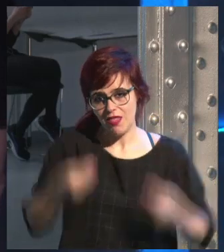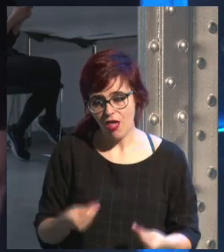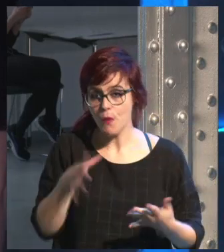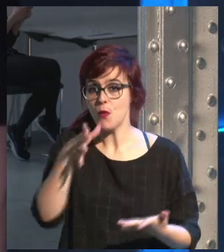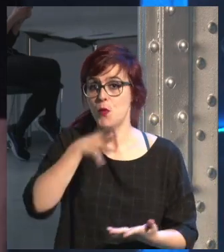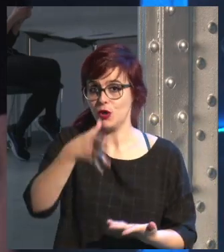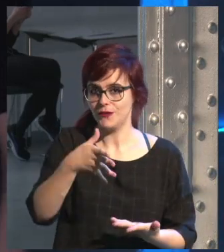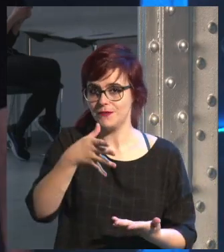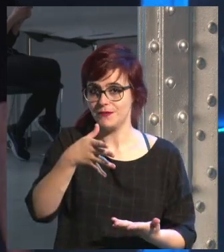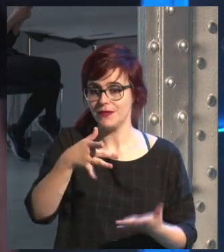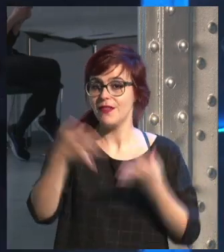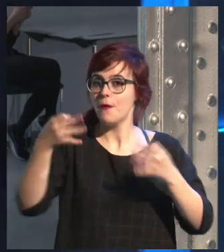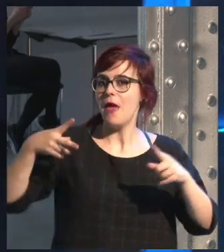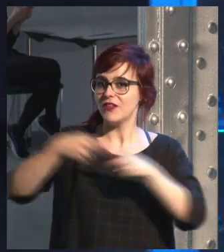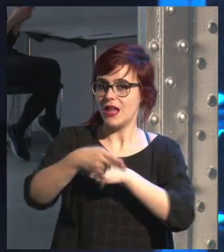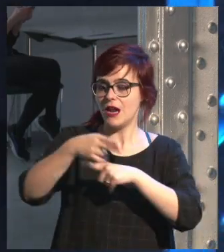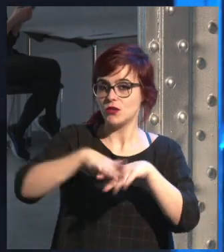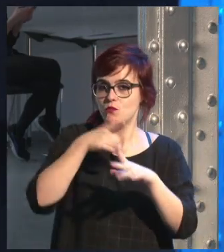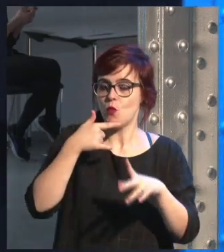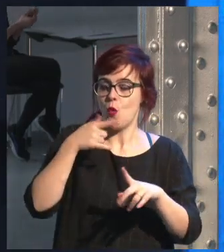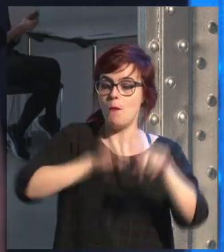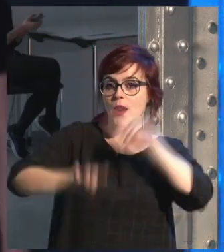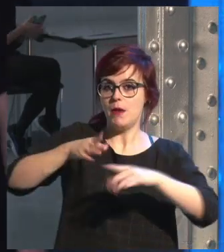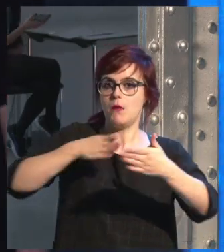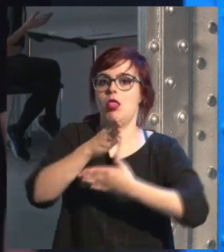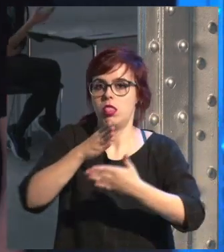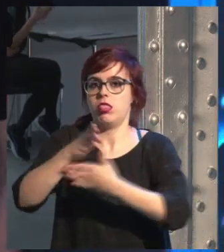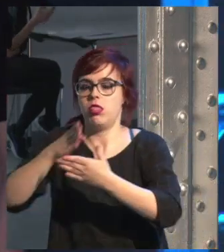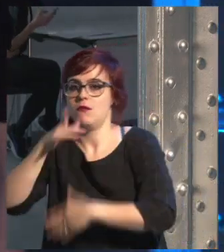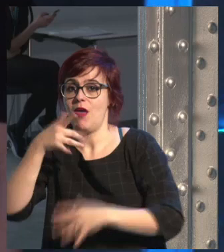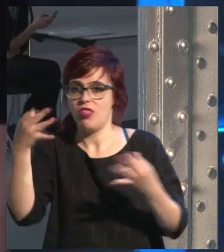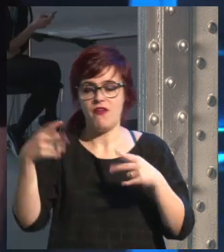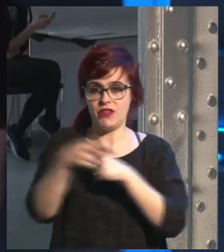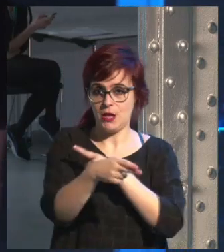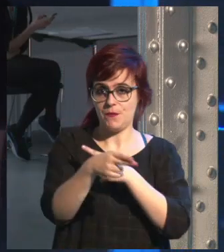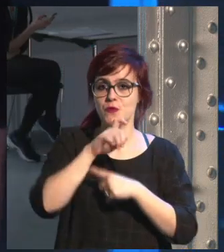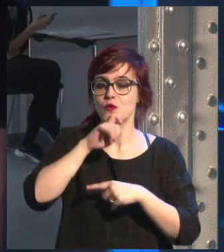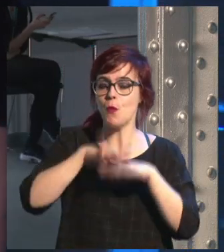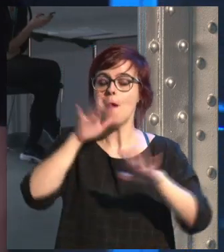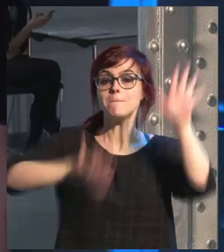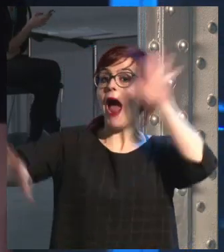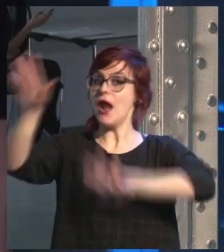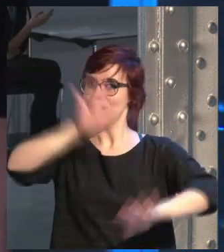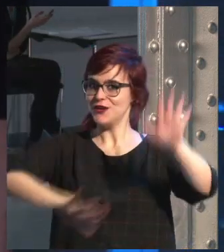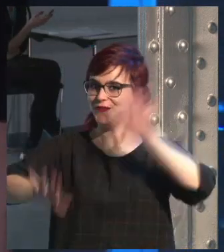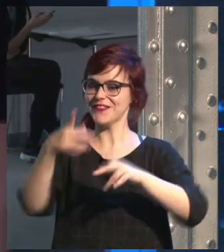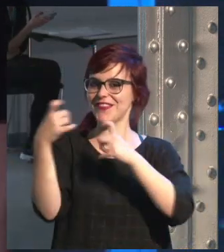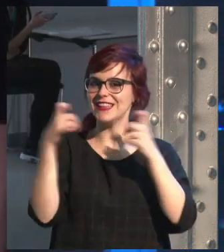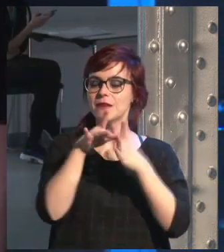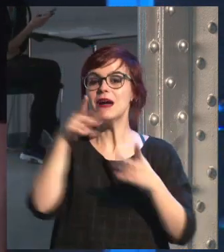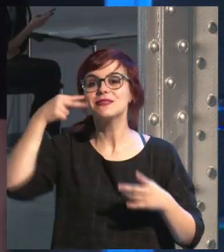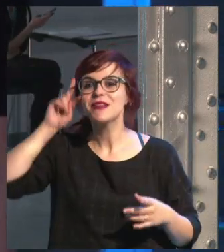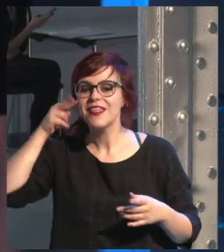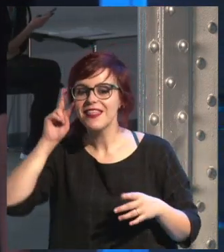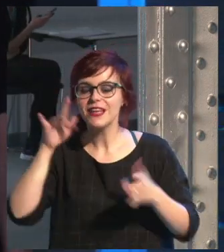¿Y por qué? Porque hay que evitar mareos a toda costa. ¿Vale? ¿Cómo evitamos mareos? Pues primero, en la experiencia,